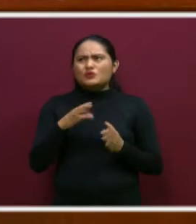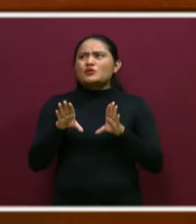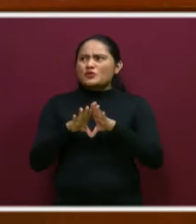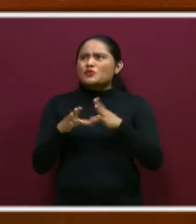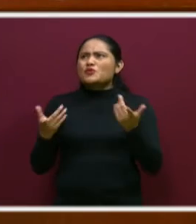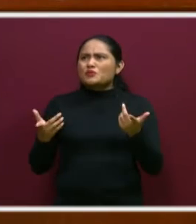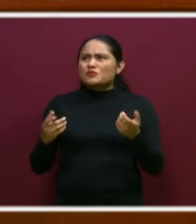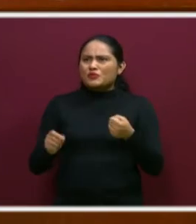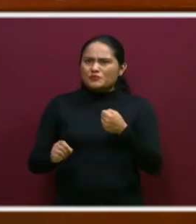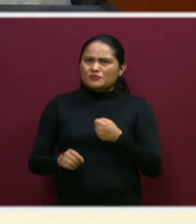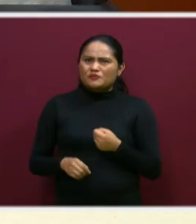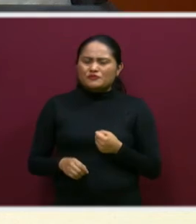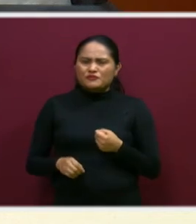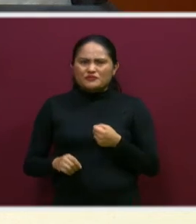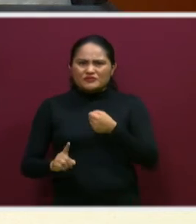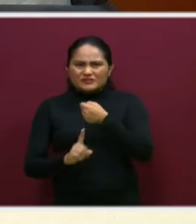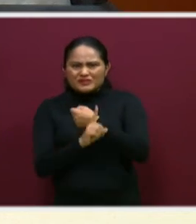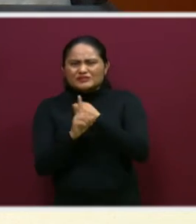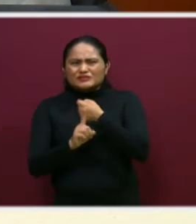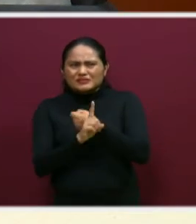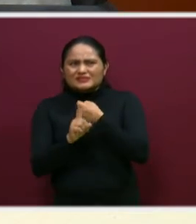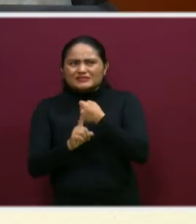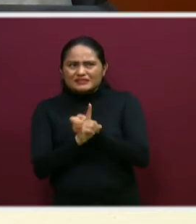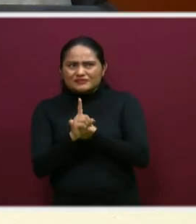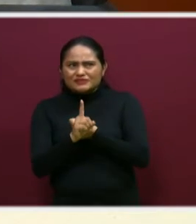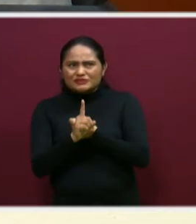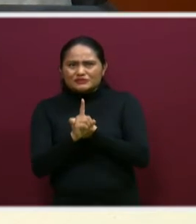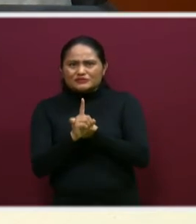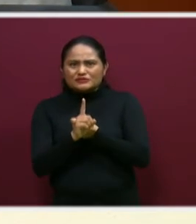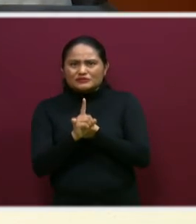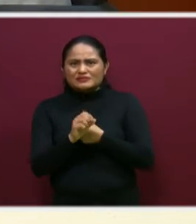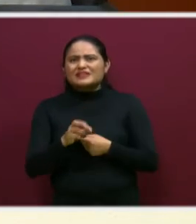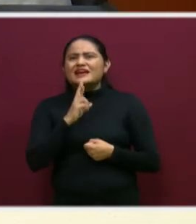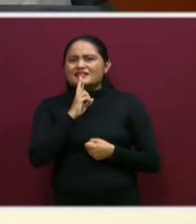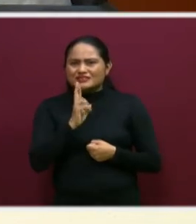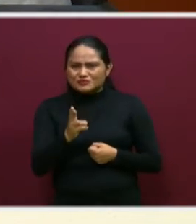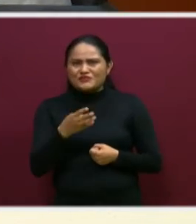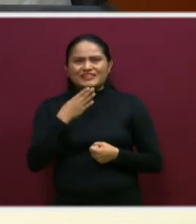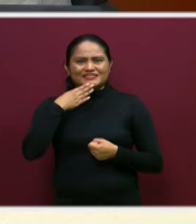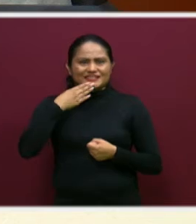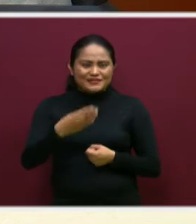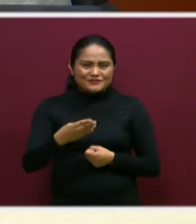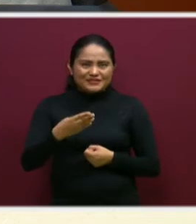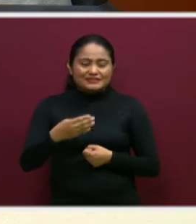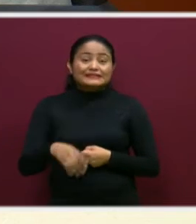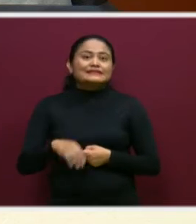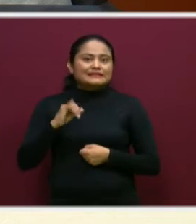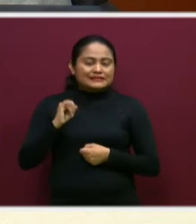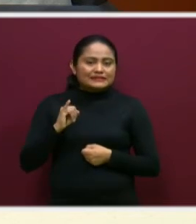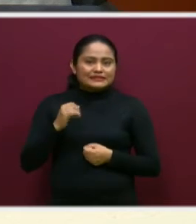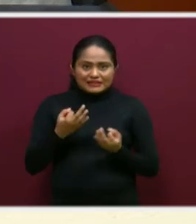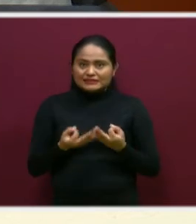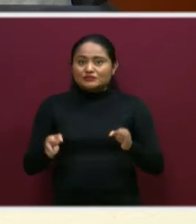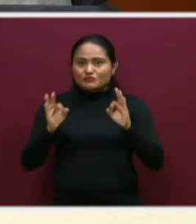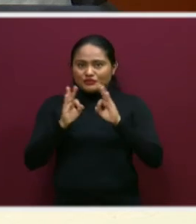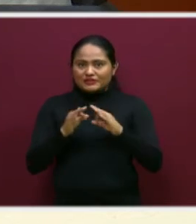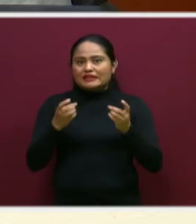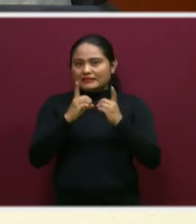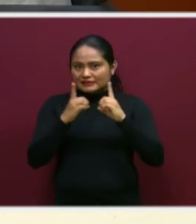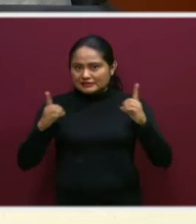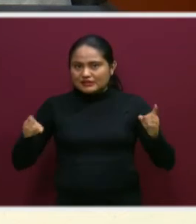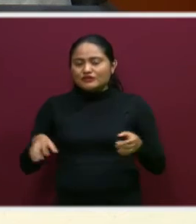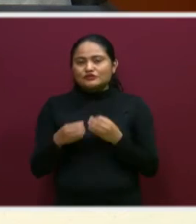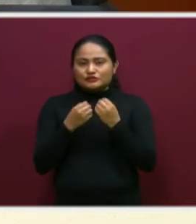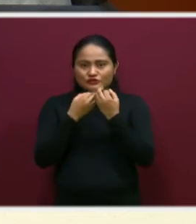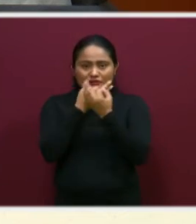conflictos son muy importantes estos temas sobre todo en este desarrollo infantil con los pequeños y las pequeñas y bueno